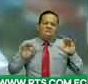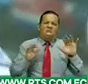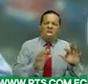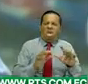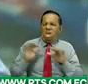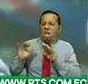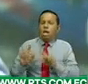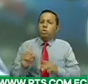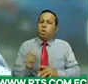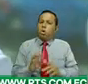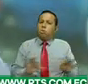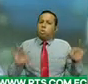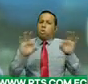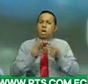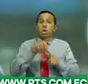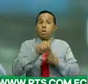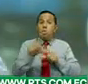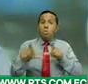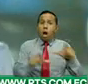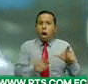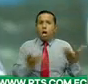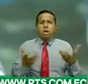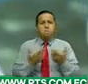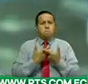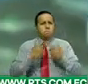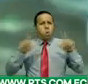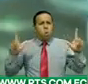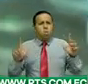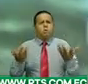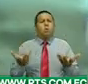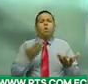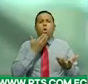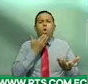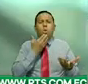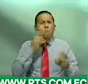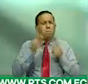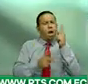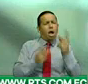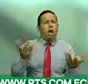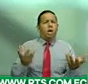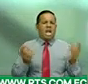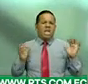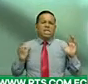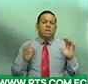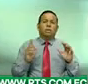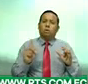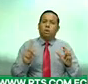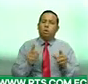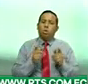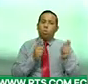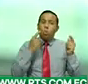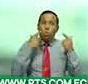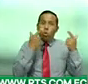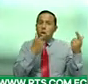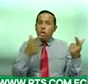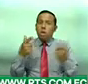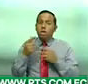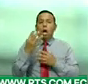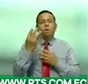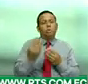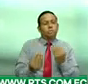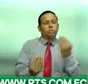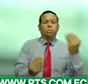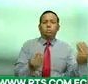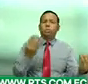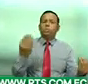tanto públicos, esto quiere decir plazas, parques y playas. Aforos en los temas comerciales, que quiere decir áreas